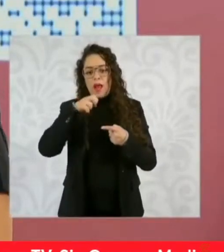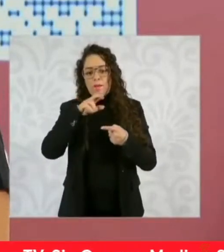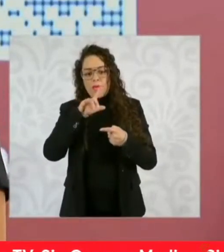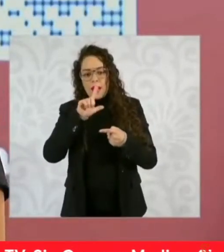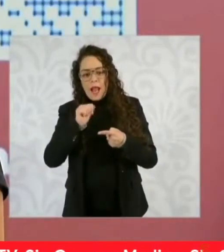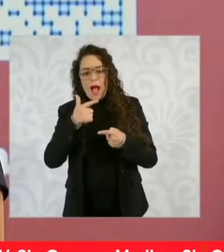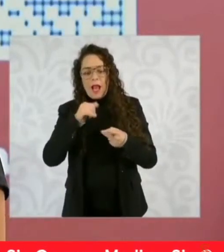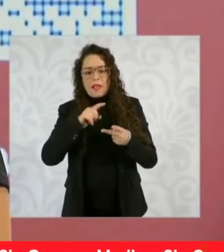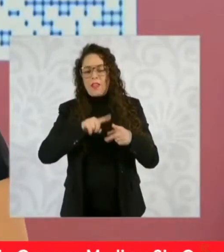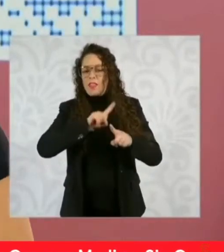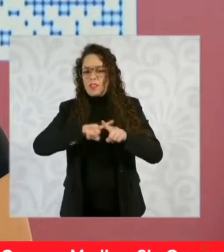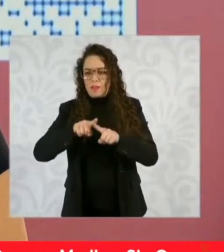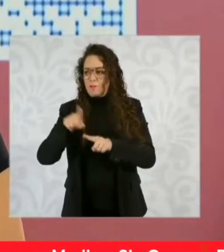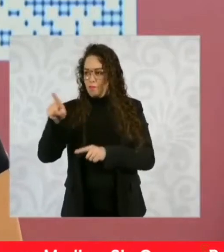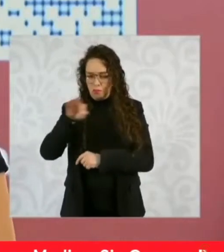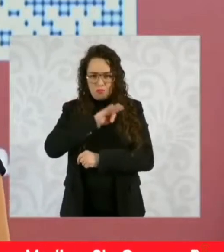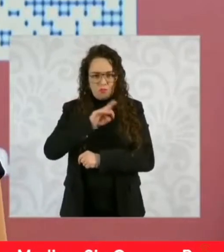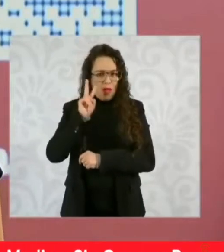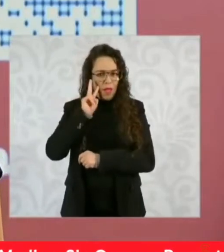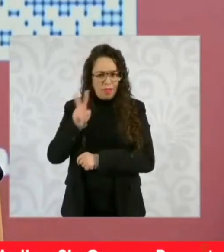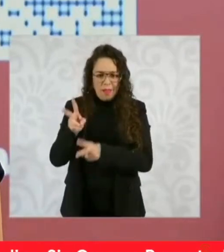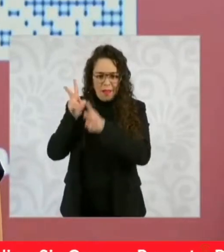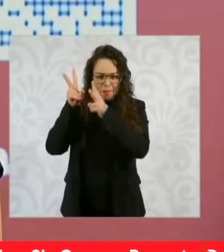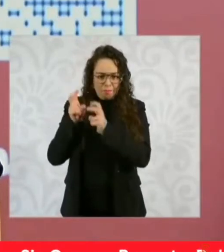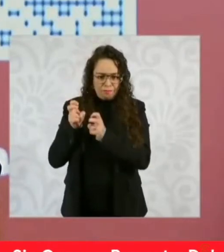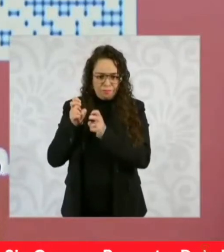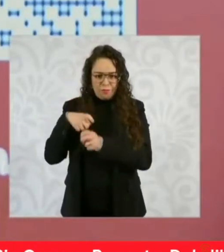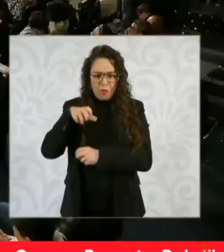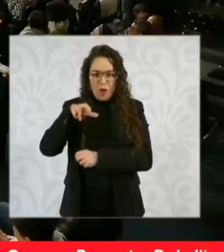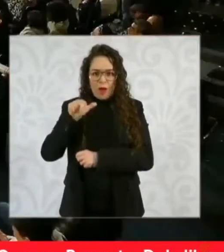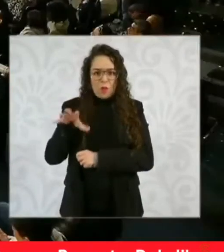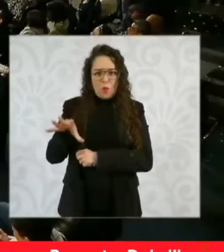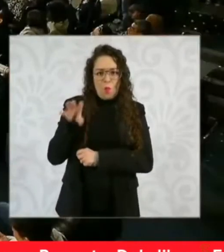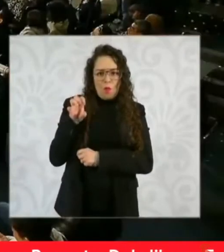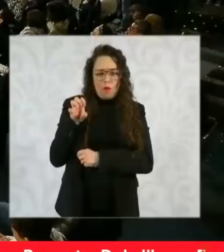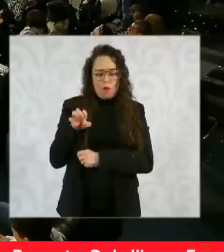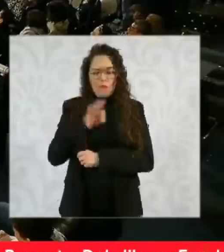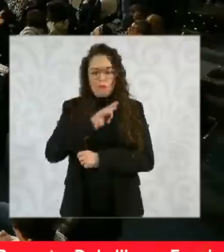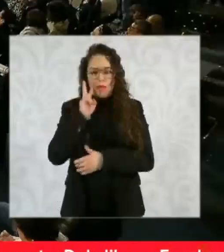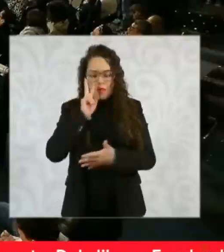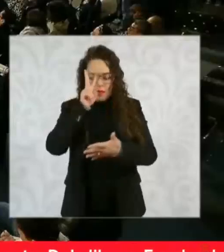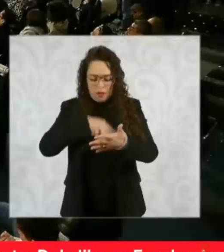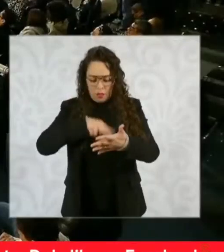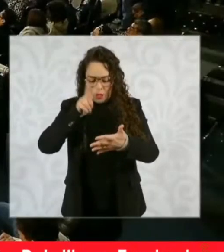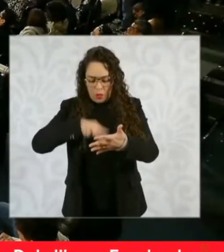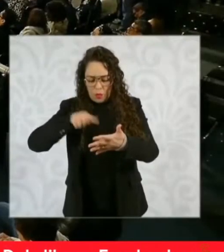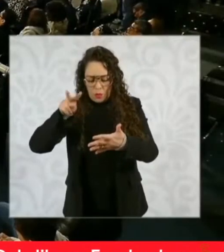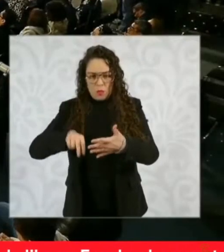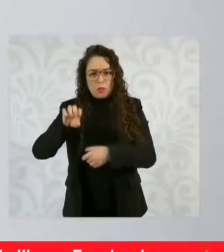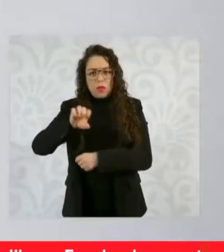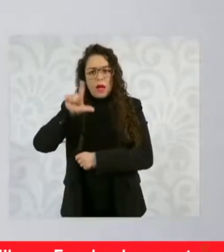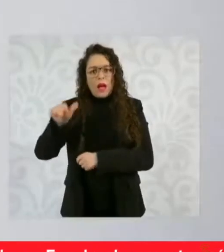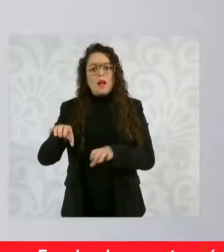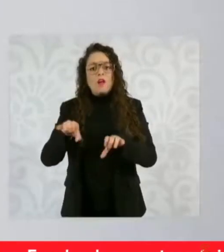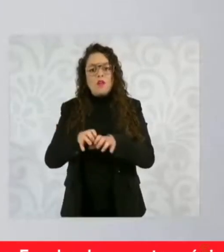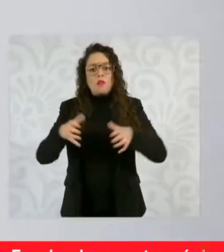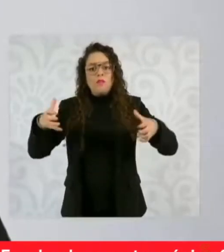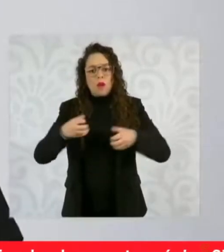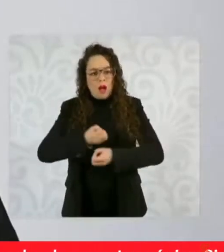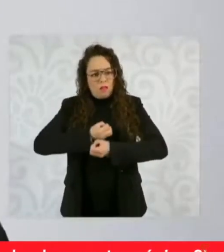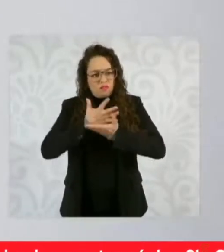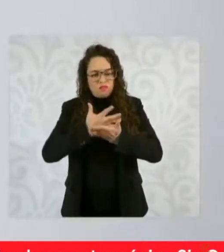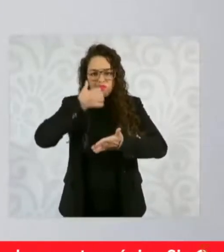un muy buen material para que ustedes vean estas fuentes primarias y vean cómo argumentaban ellas este derecho de